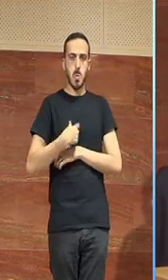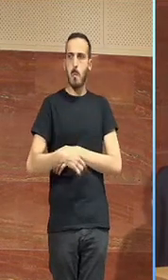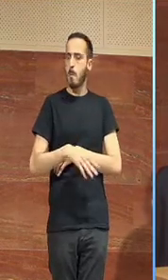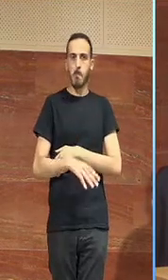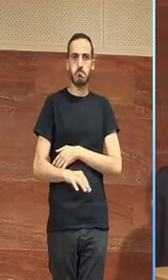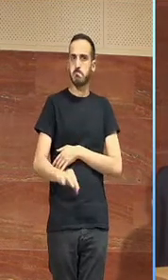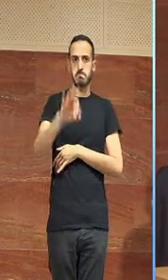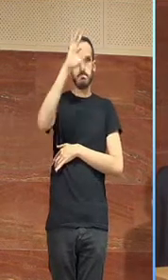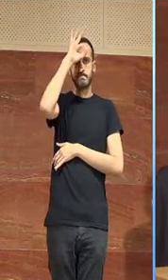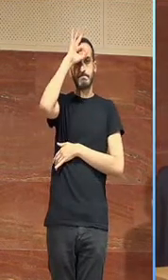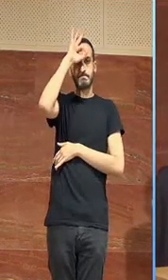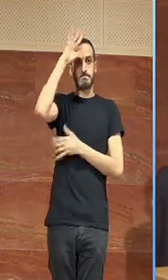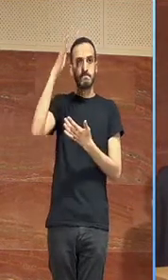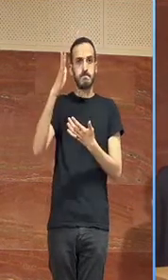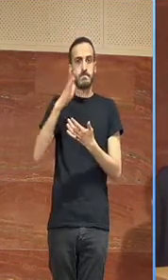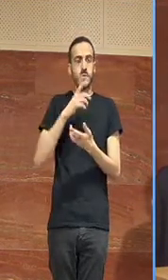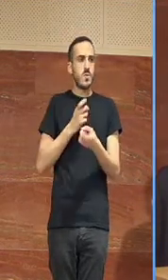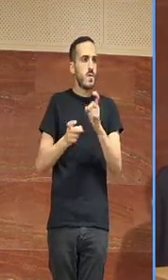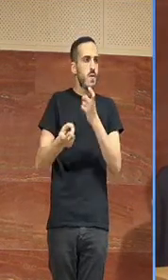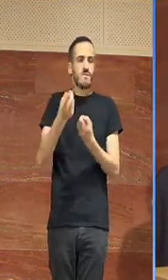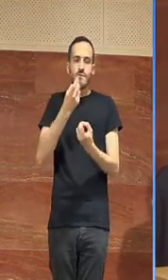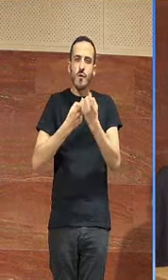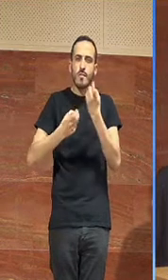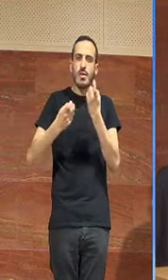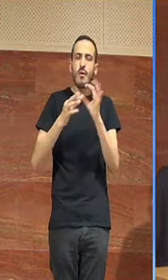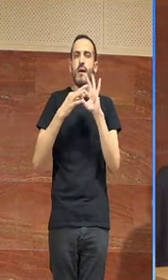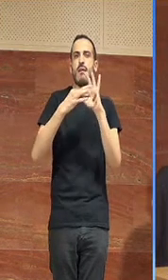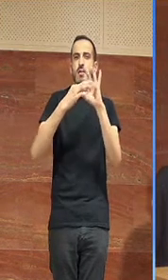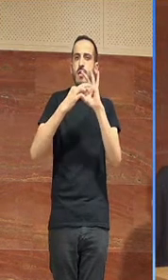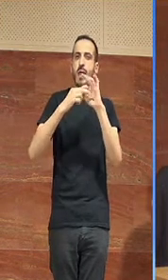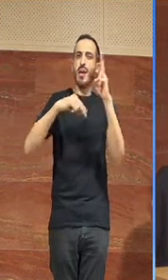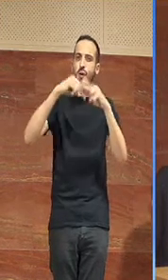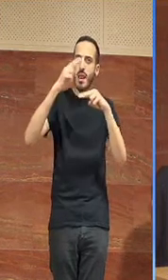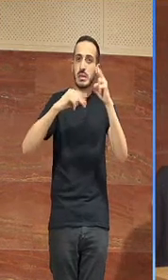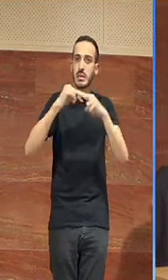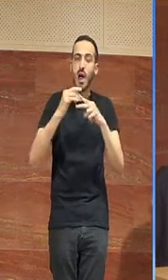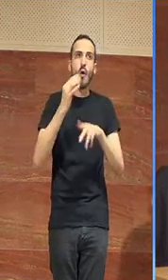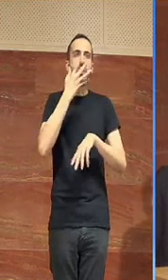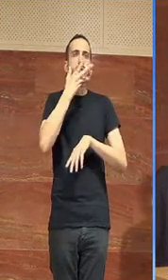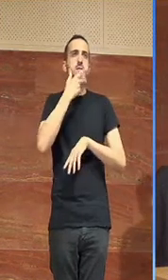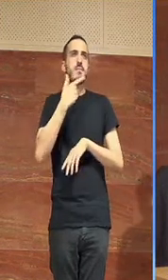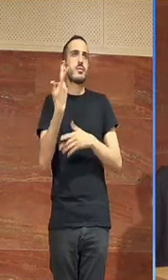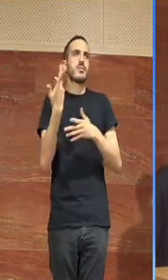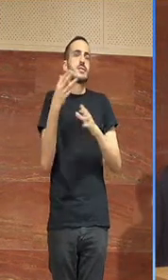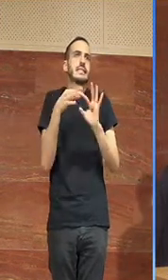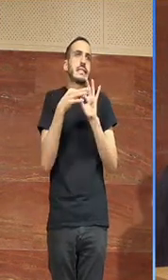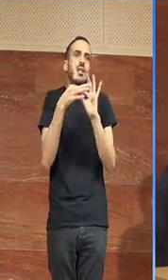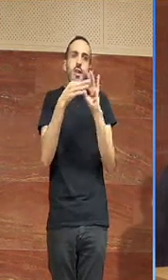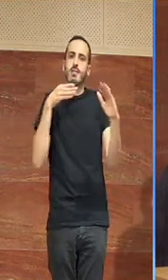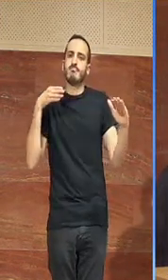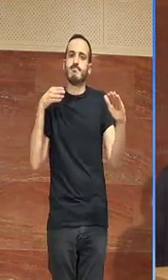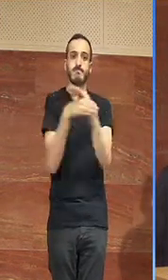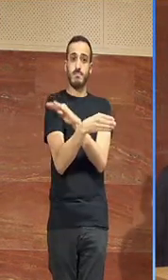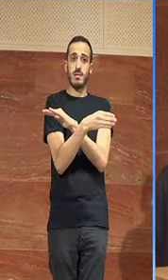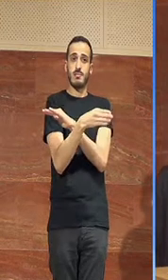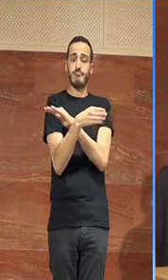sea, en mi formación académica en arquitectura no incluía conocimientos relacionados con accesibilidad. O sea,